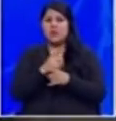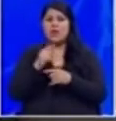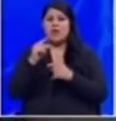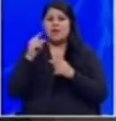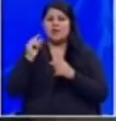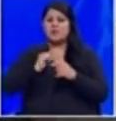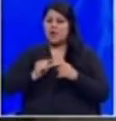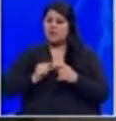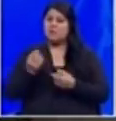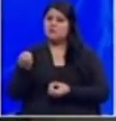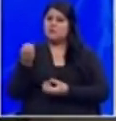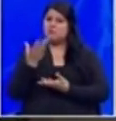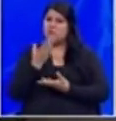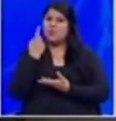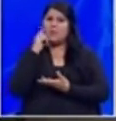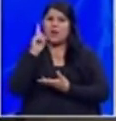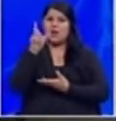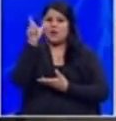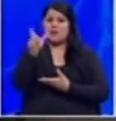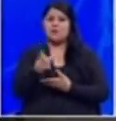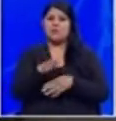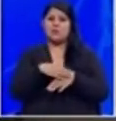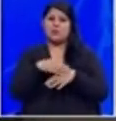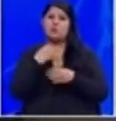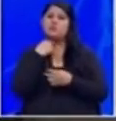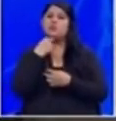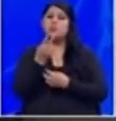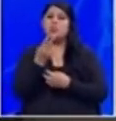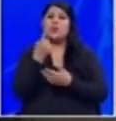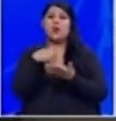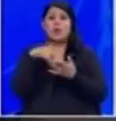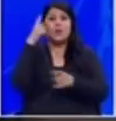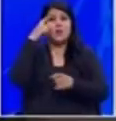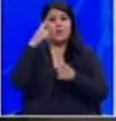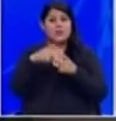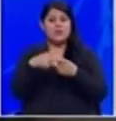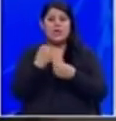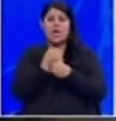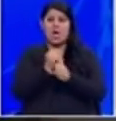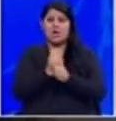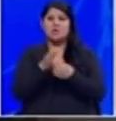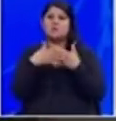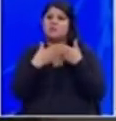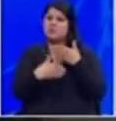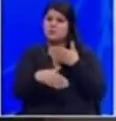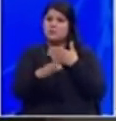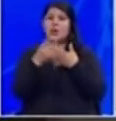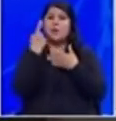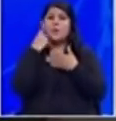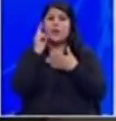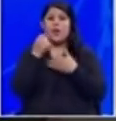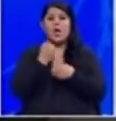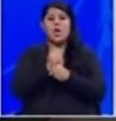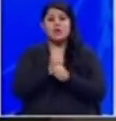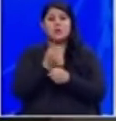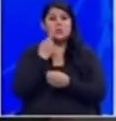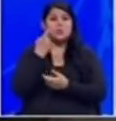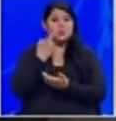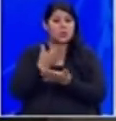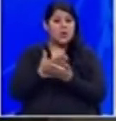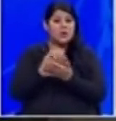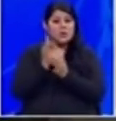que fueron aportados por el autor confesó la fiscalía procederá en adelante para realizar pruebas